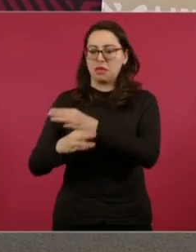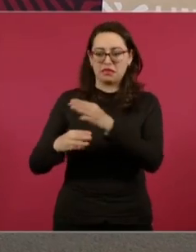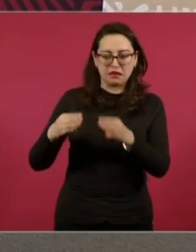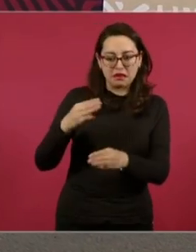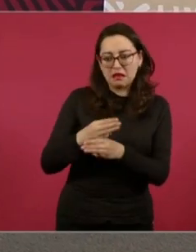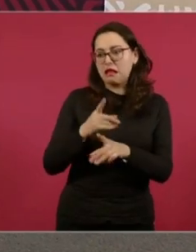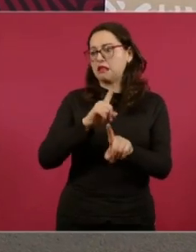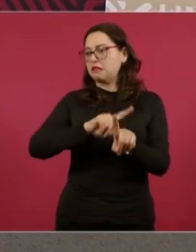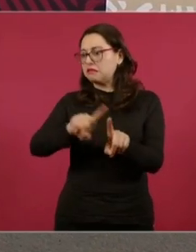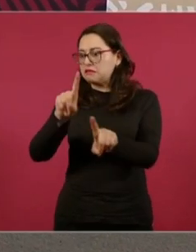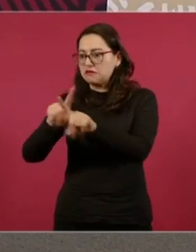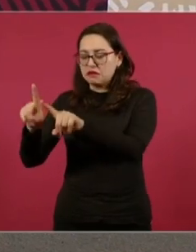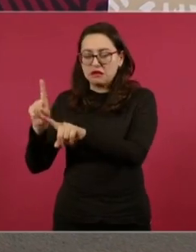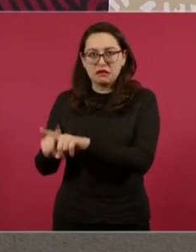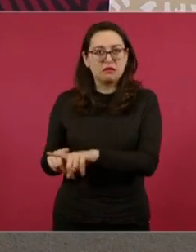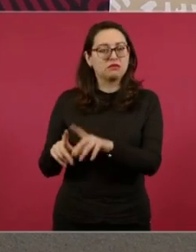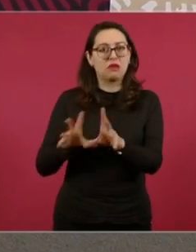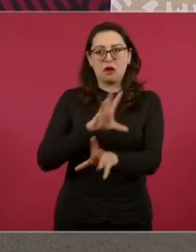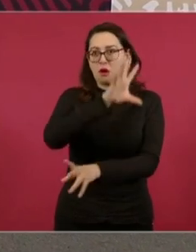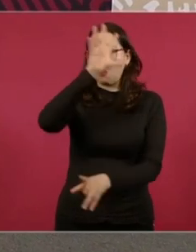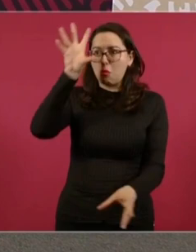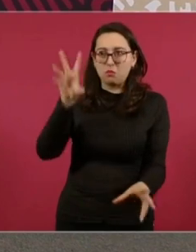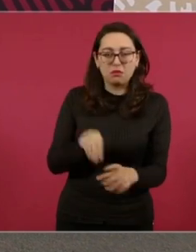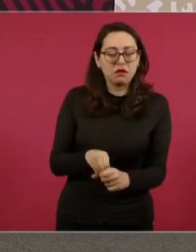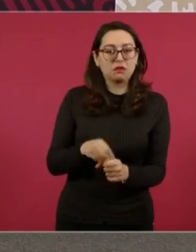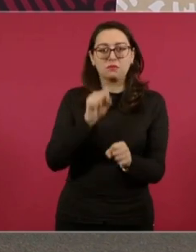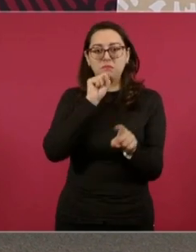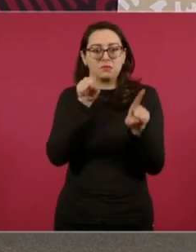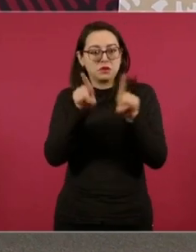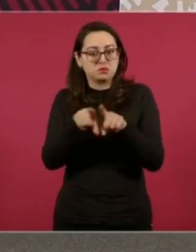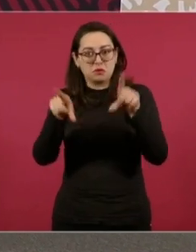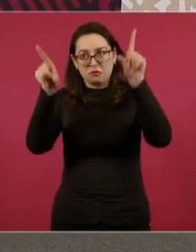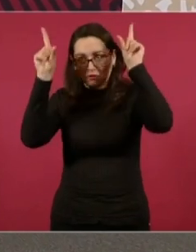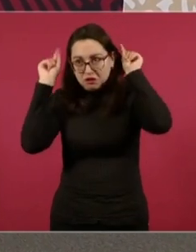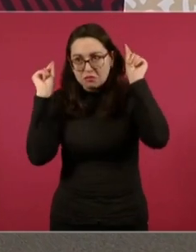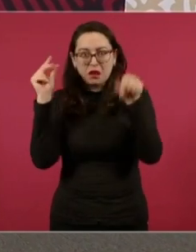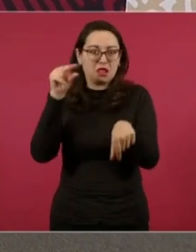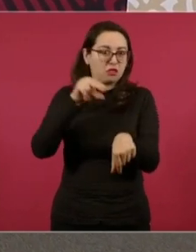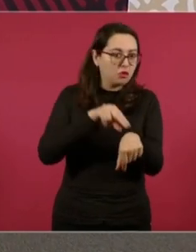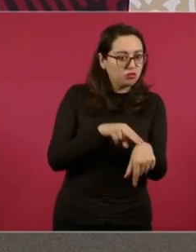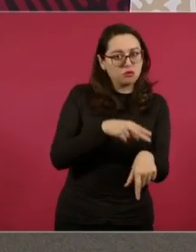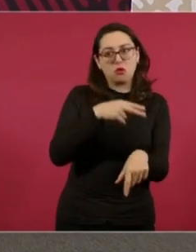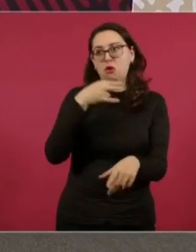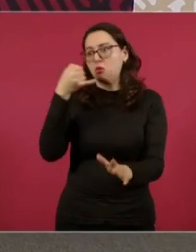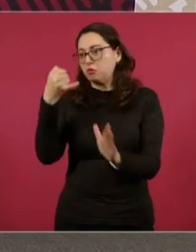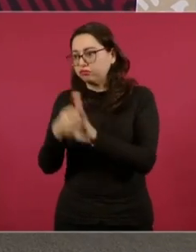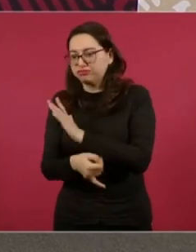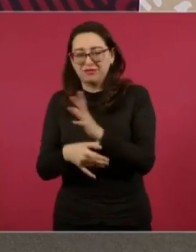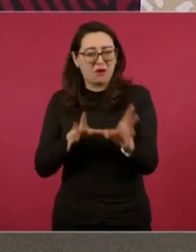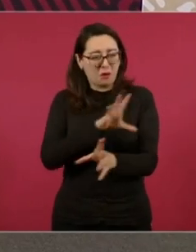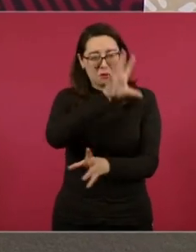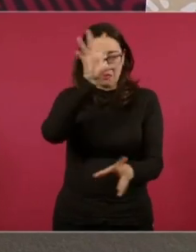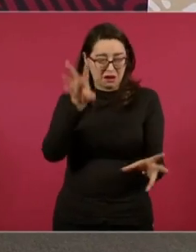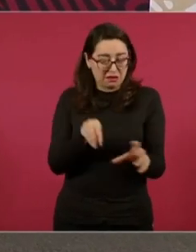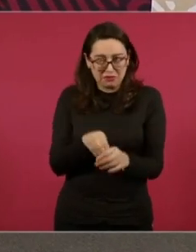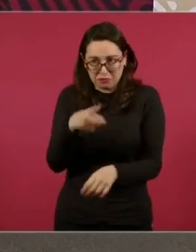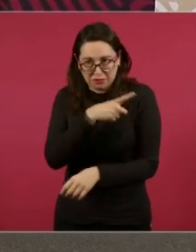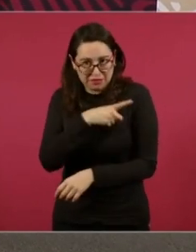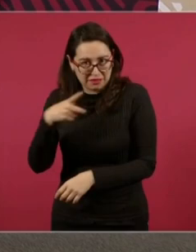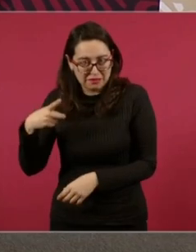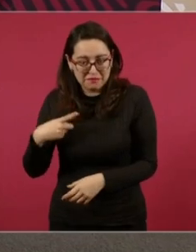el otro tramo del Tren Maya, como estamos pensando,